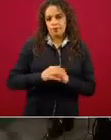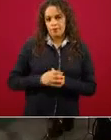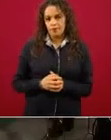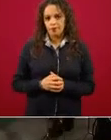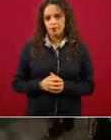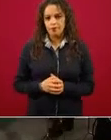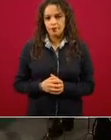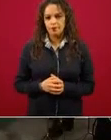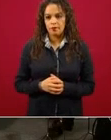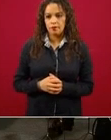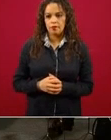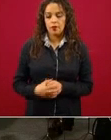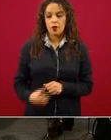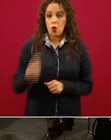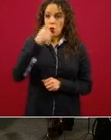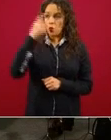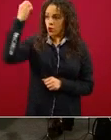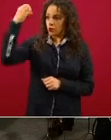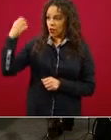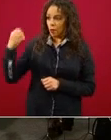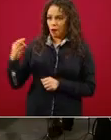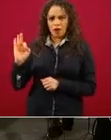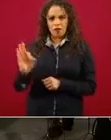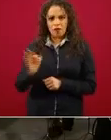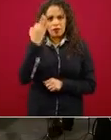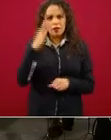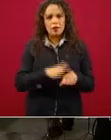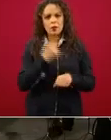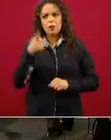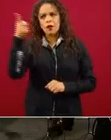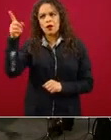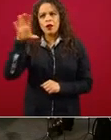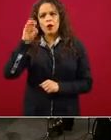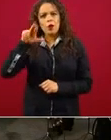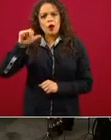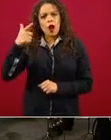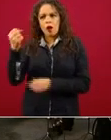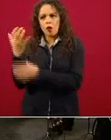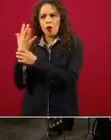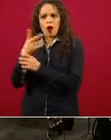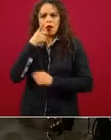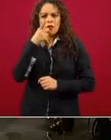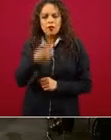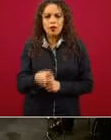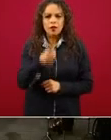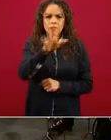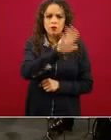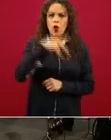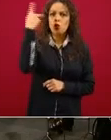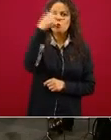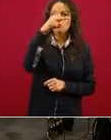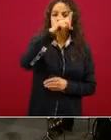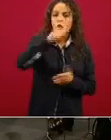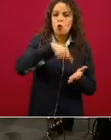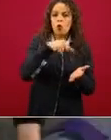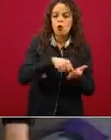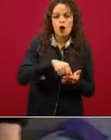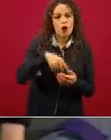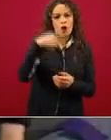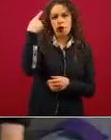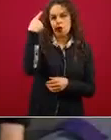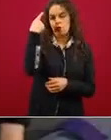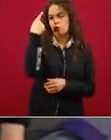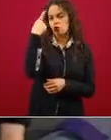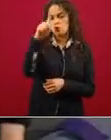a haber un solo semáforo federal, ¿por qué la CONAGO dice que la megalópolis va a tener su propio semáforo? ¿Qué va a pasar con las otras